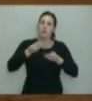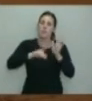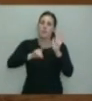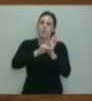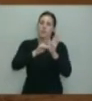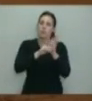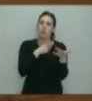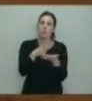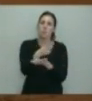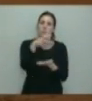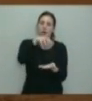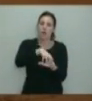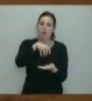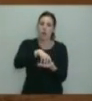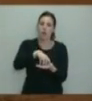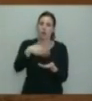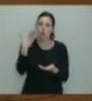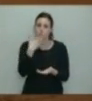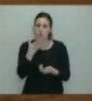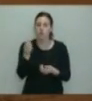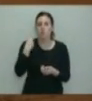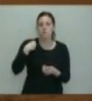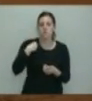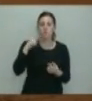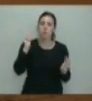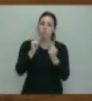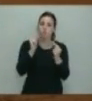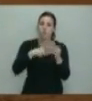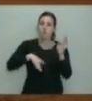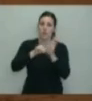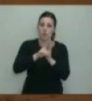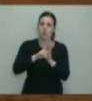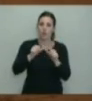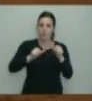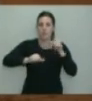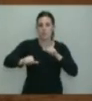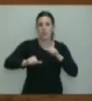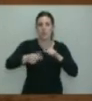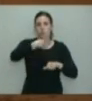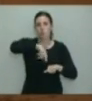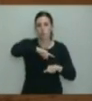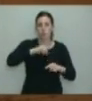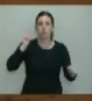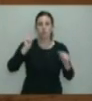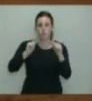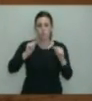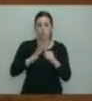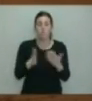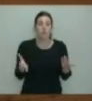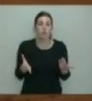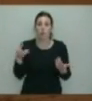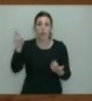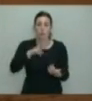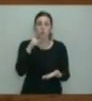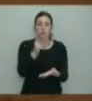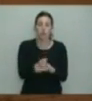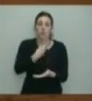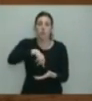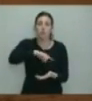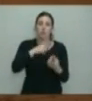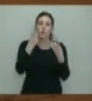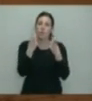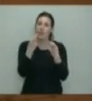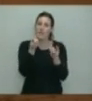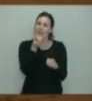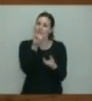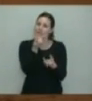centros, y en el marco de discusión de ese decreto es donde deberíamos de situar este debate. Pero vuelvo a decir, a nosotros nos faltan